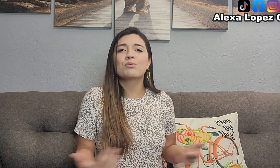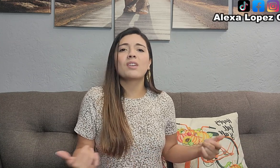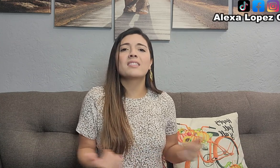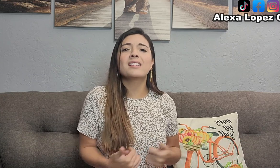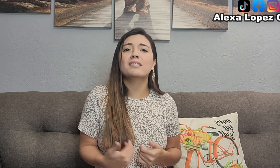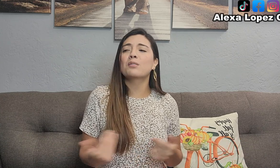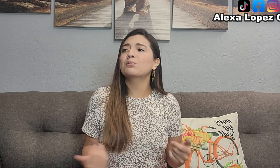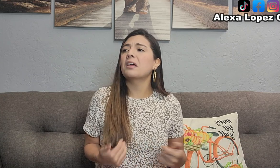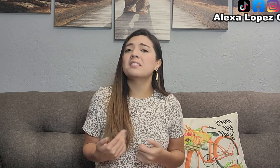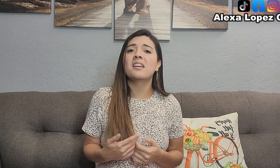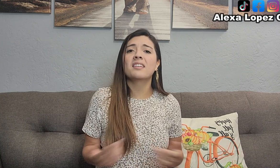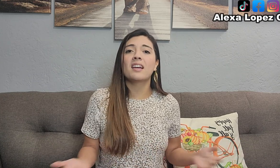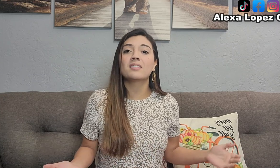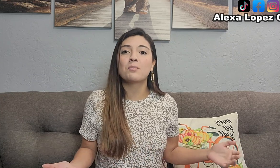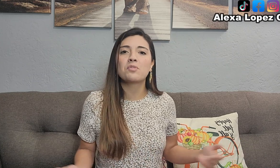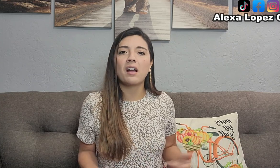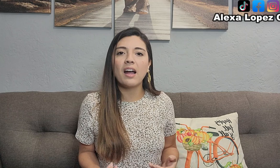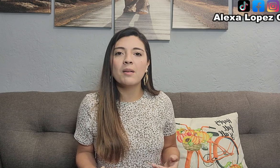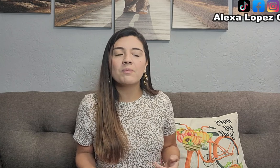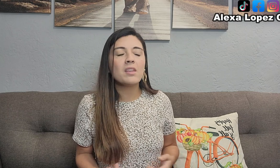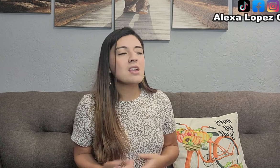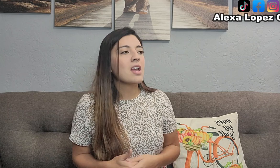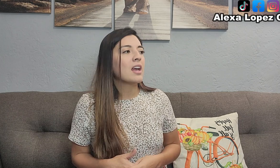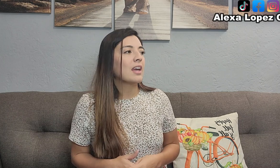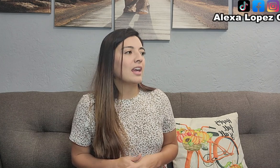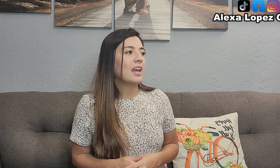ustedes ponen, ustedes quitan, ustedes digan qué hacemos acá.